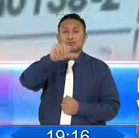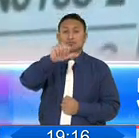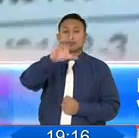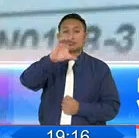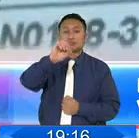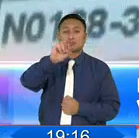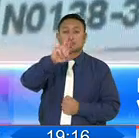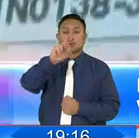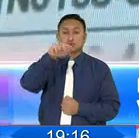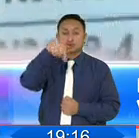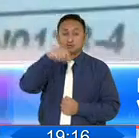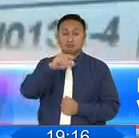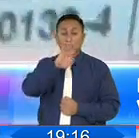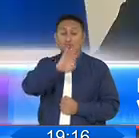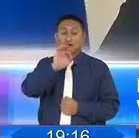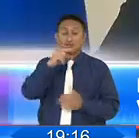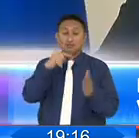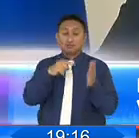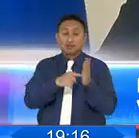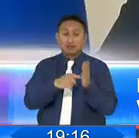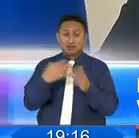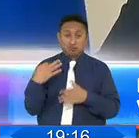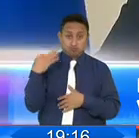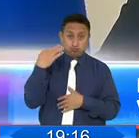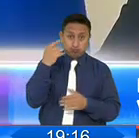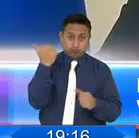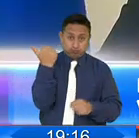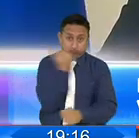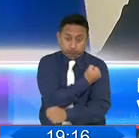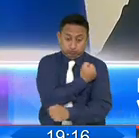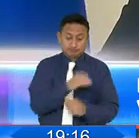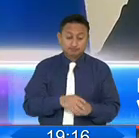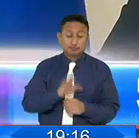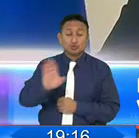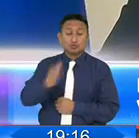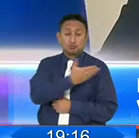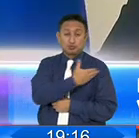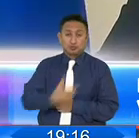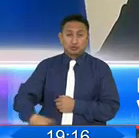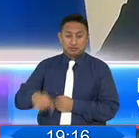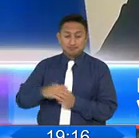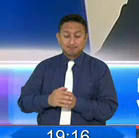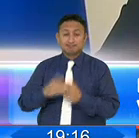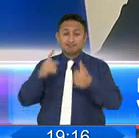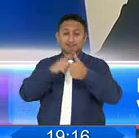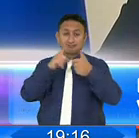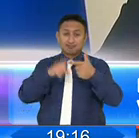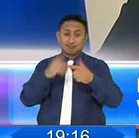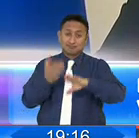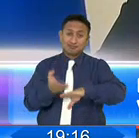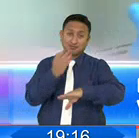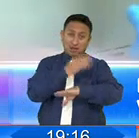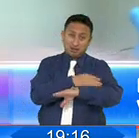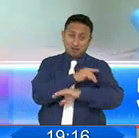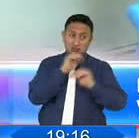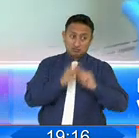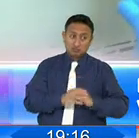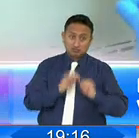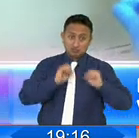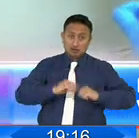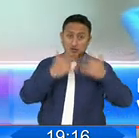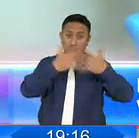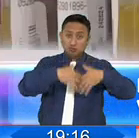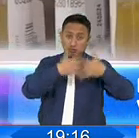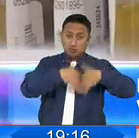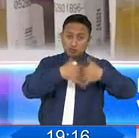aplicada en 40,000 voluntarios. El presidente del país, Vladimir Putin, recalcó que las primeras dos vacunas registradas por su país serán